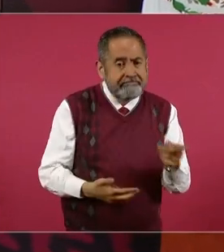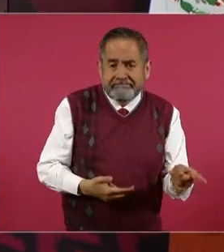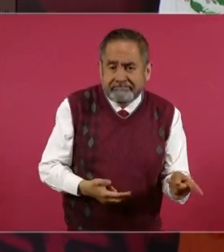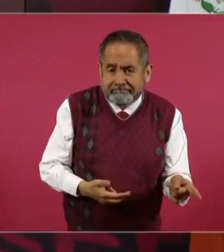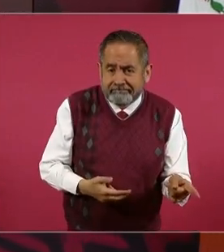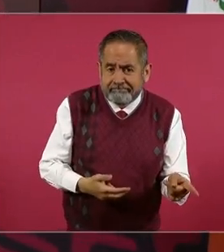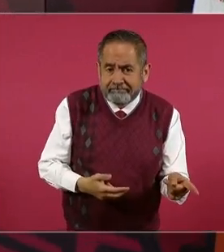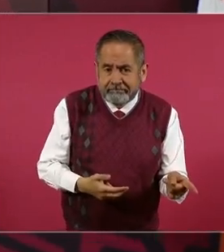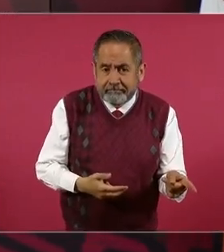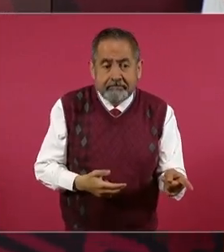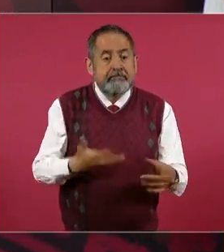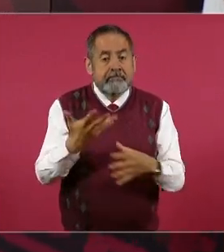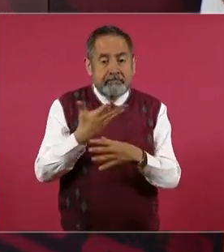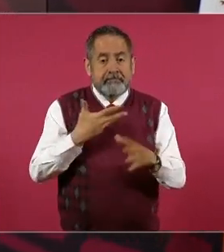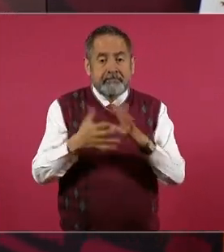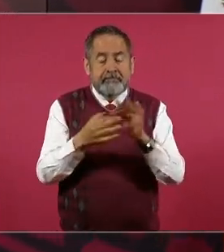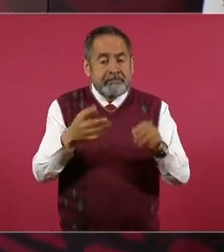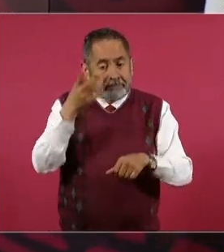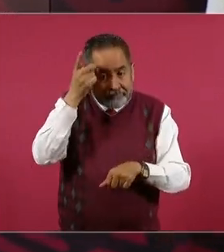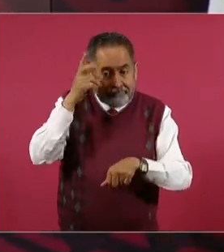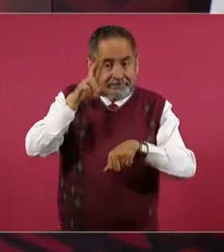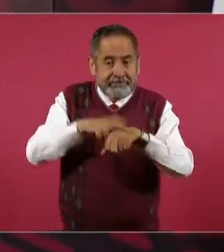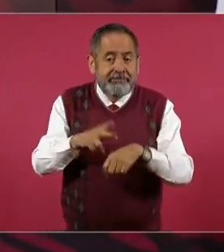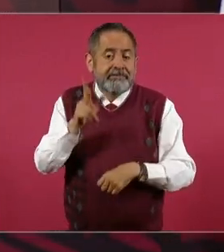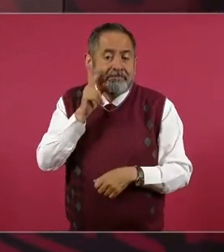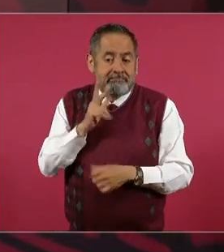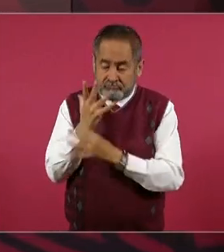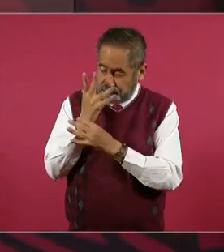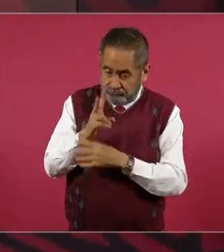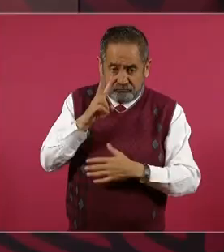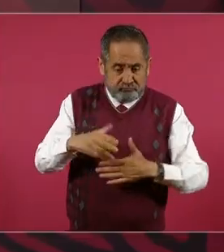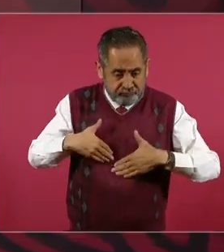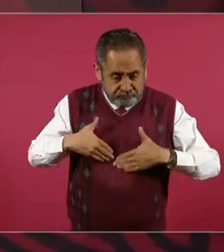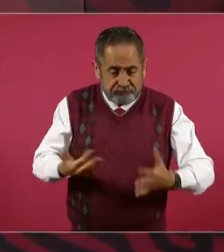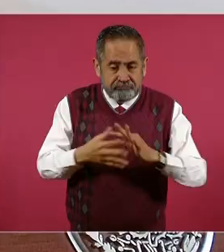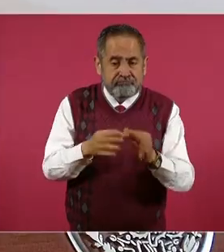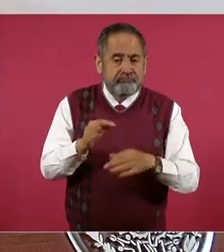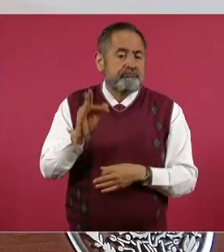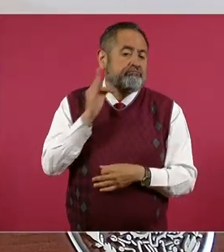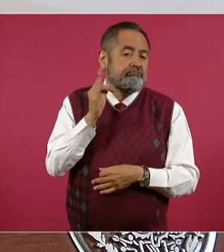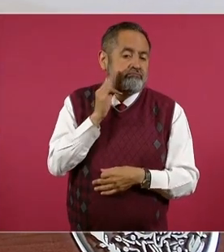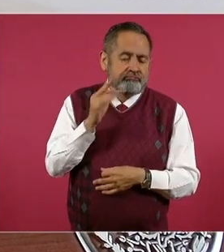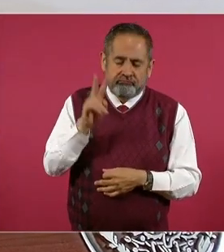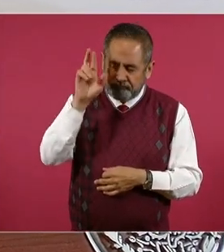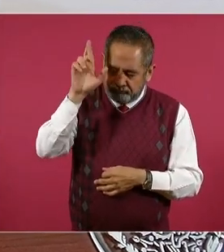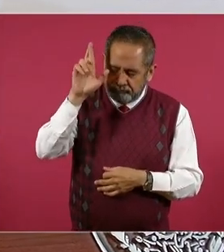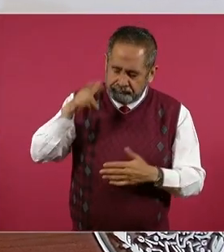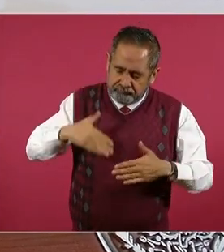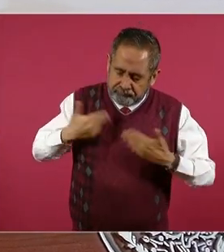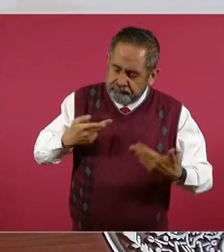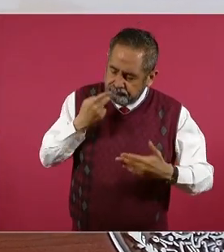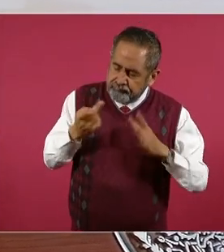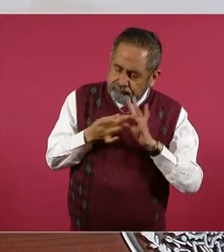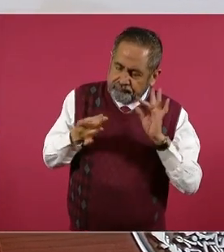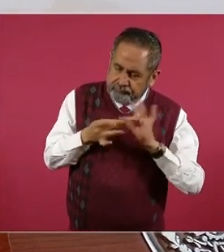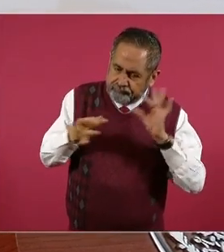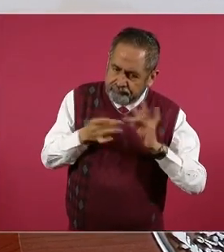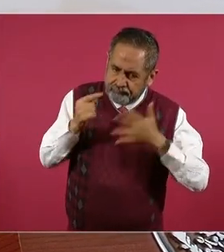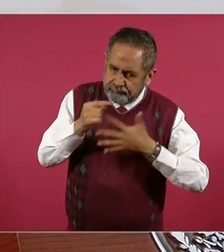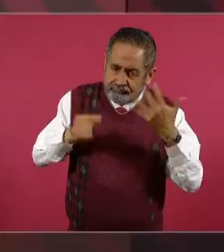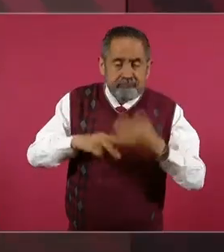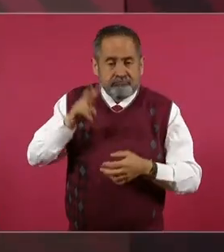porque está en la declaración del director de Pemex en la fiscalía de cómo